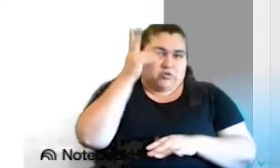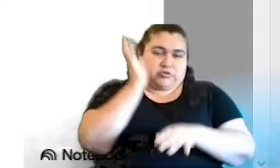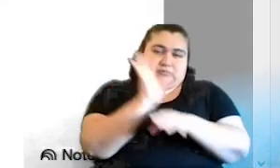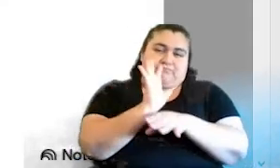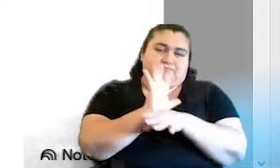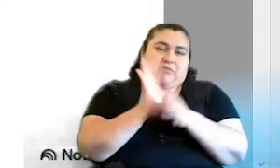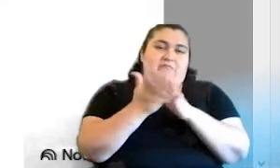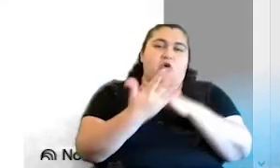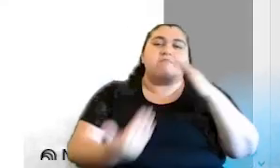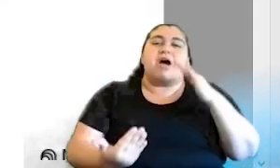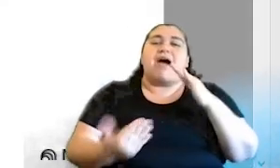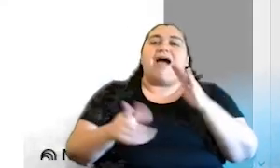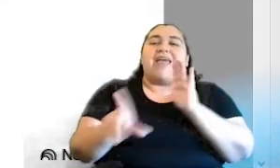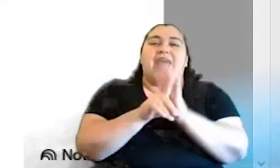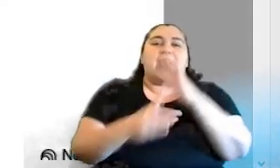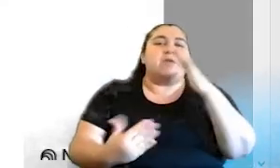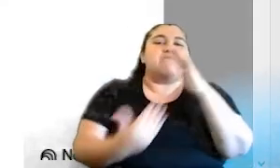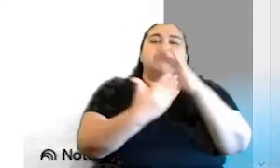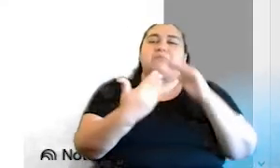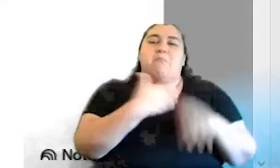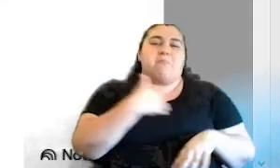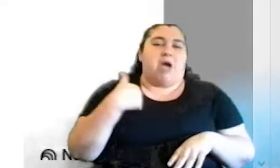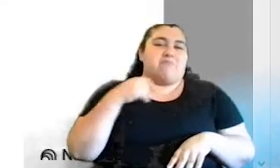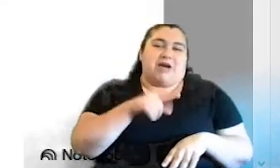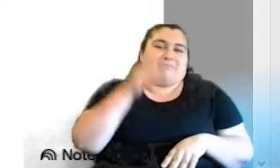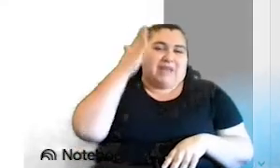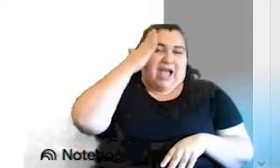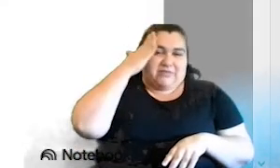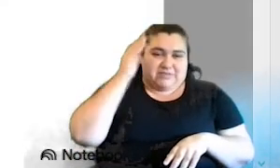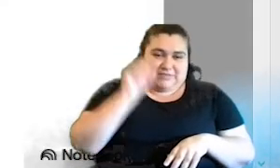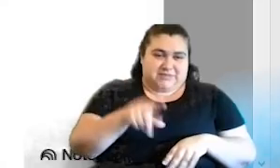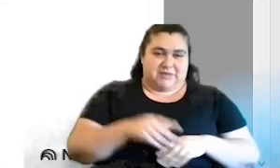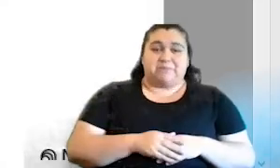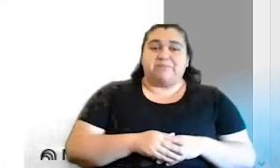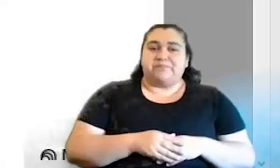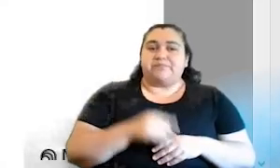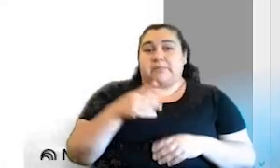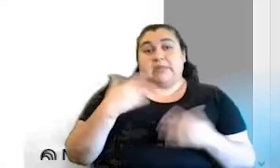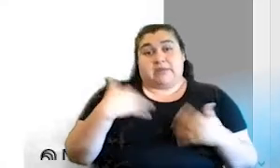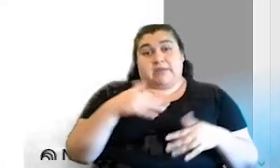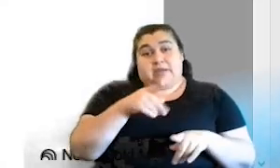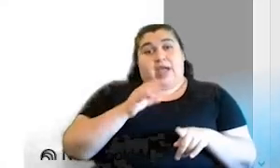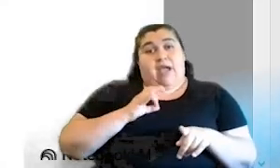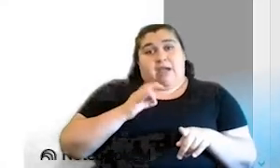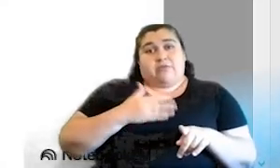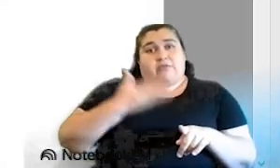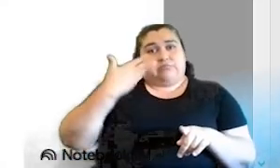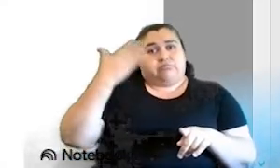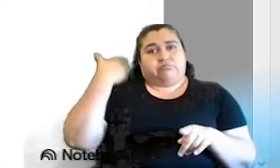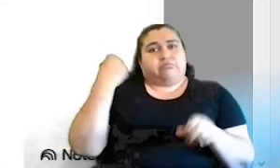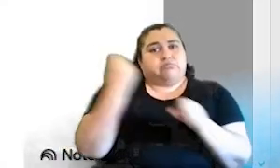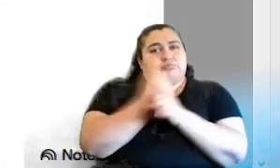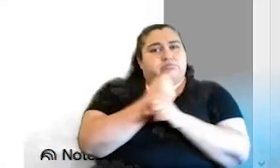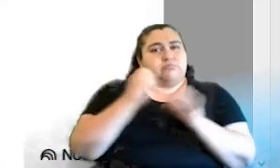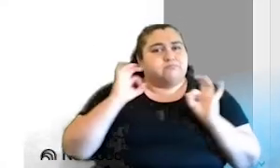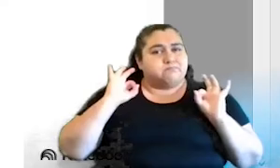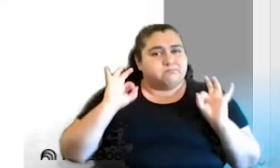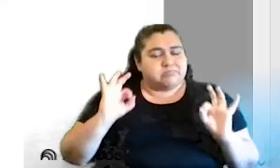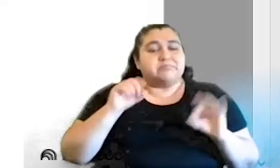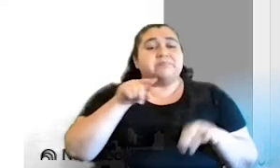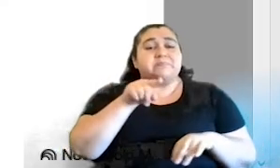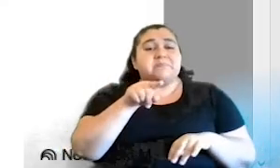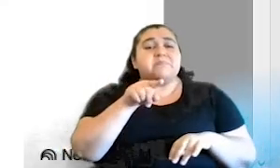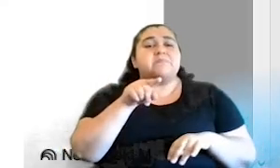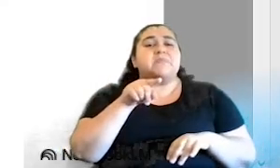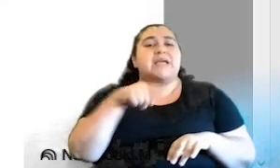En primera instancia hay que entender que si bien esta ley no es de este año, porque fue sancionada hace mucho tiempo, cada